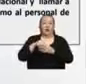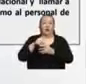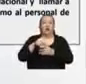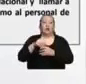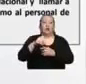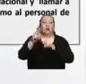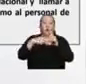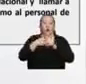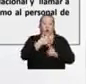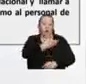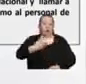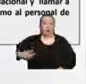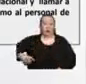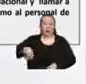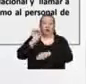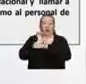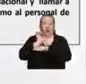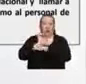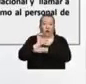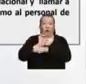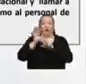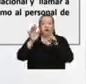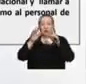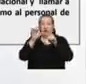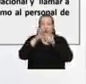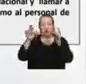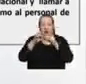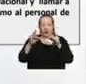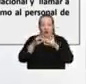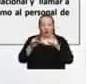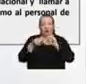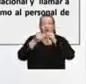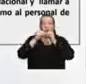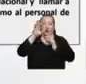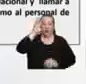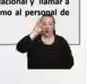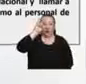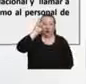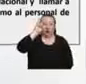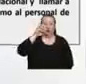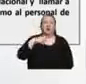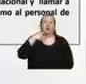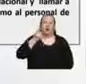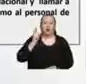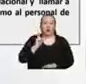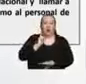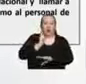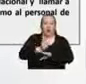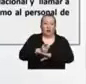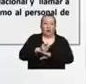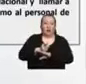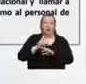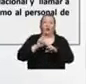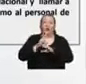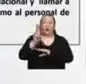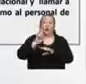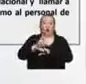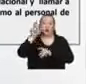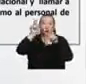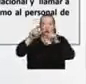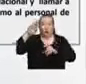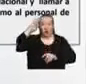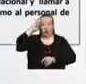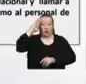presidente república ta ta ta ta ta ta numeral 6 disponer el empleo la fuerza de arma de la policía nacional